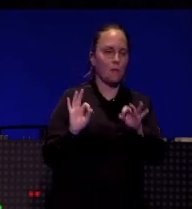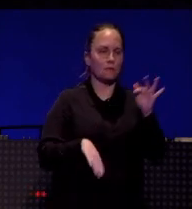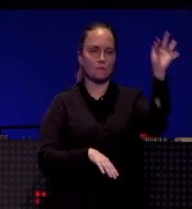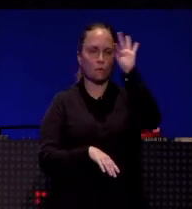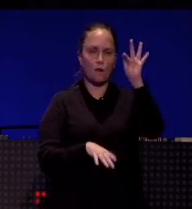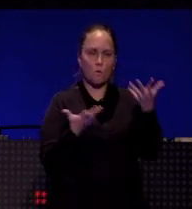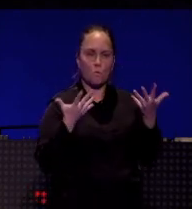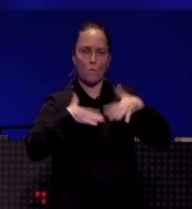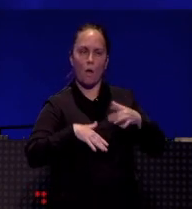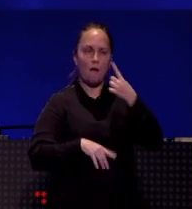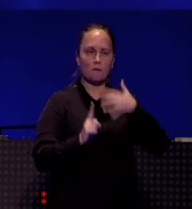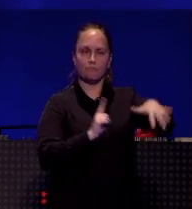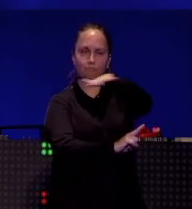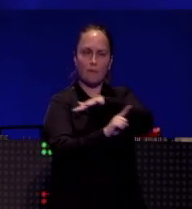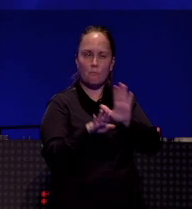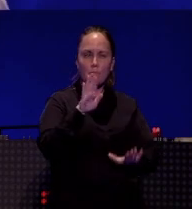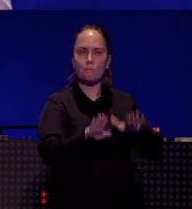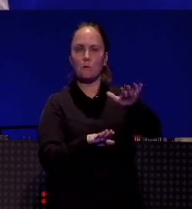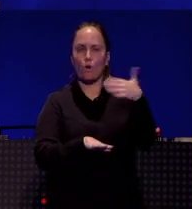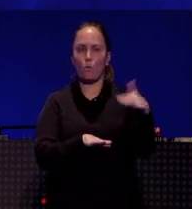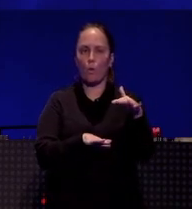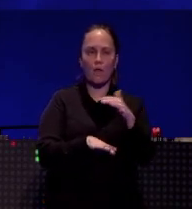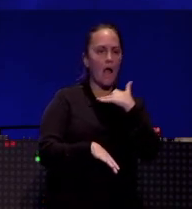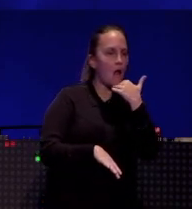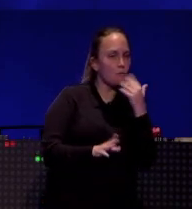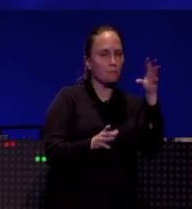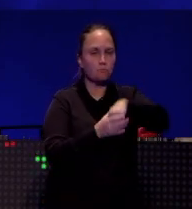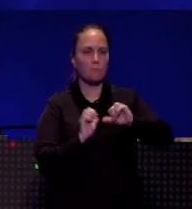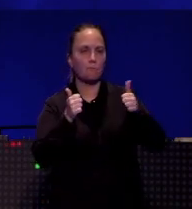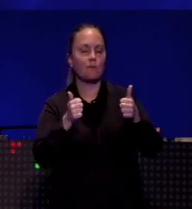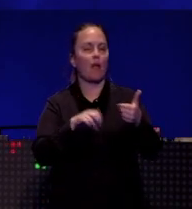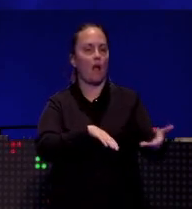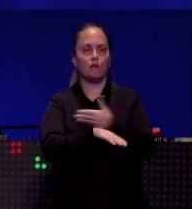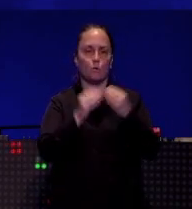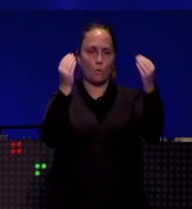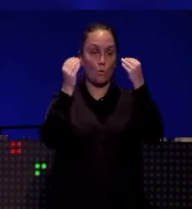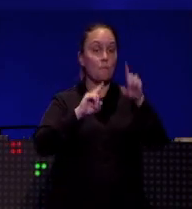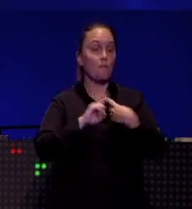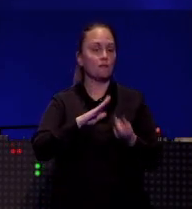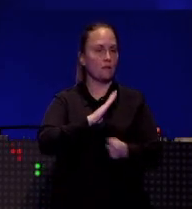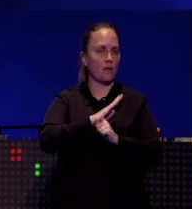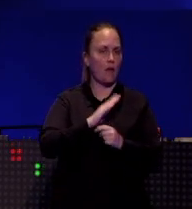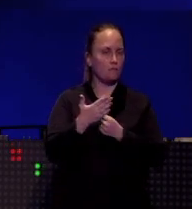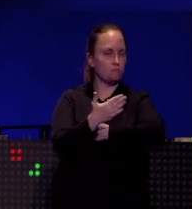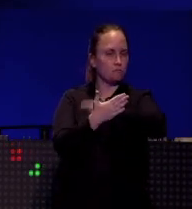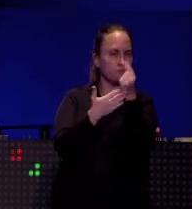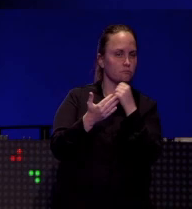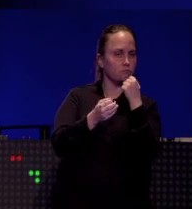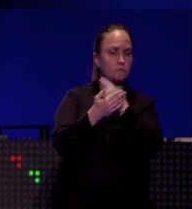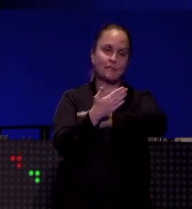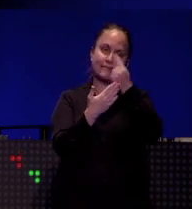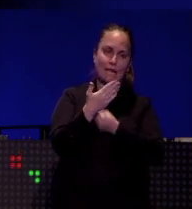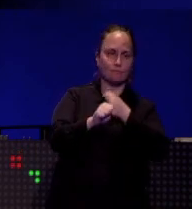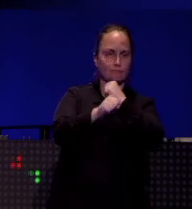conocer un poco del medio en el que nos vayamos a introducir creo que es muy importante para todo diseñar la estrategia trabajarlo